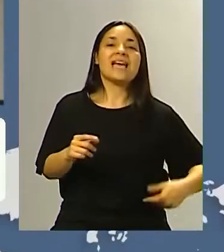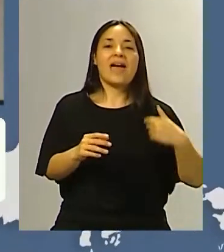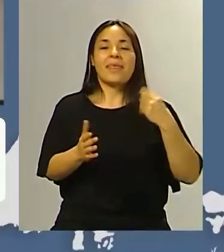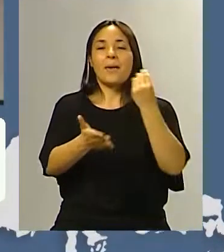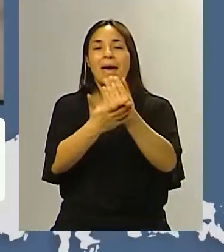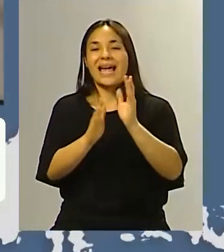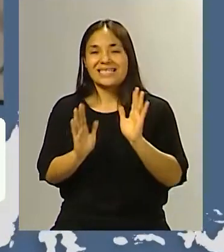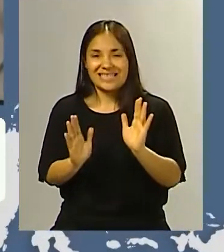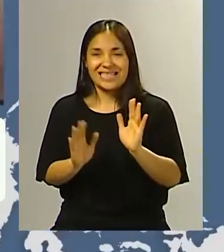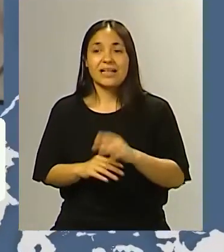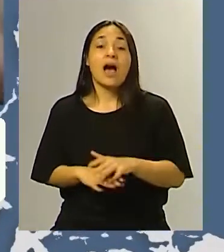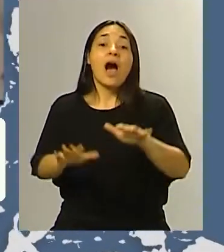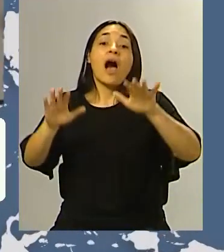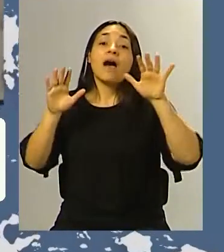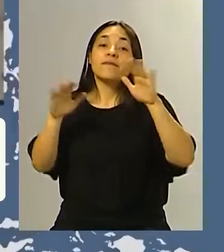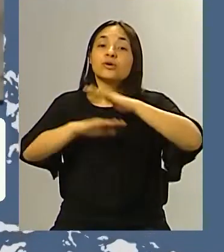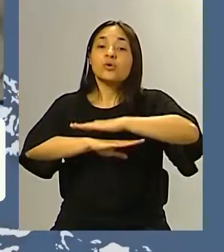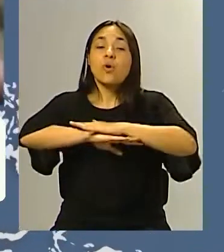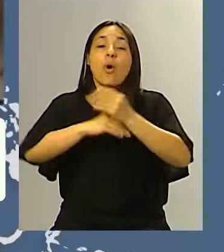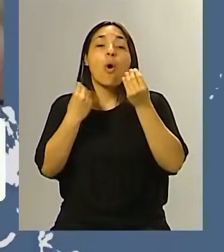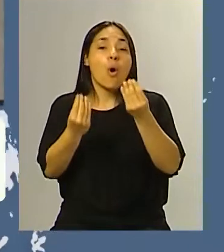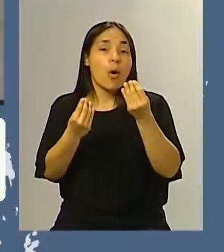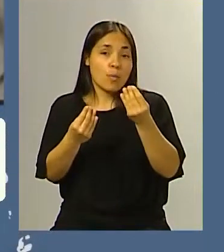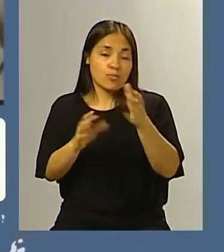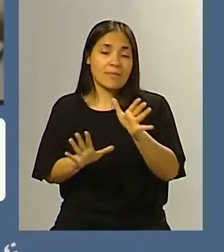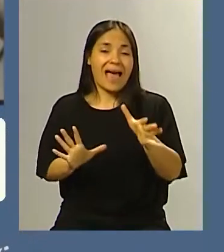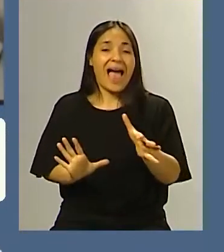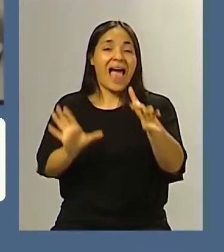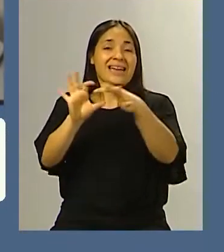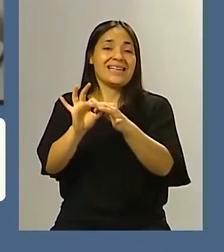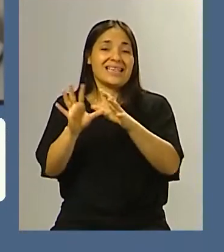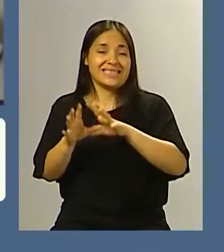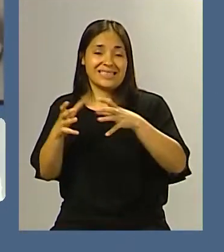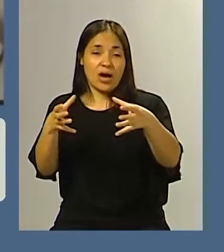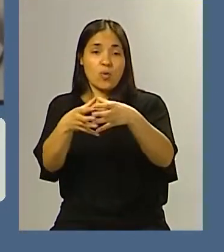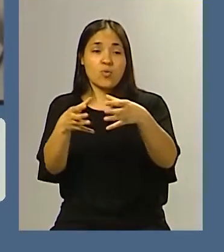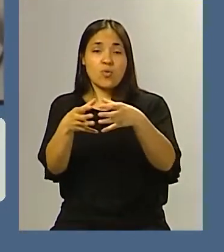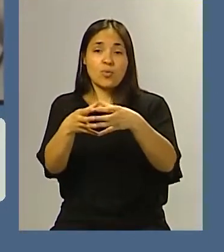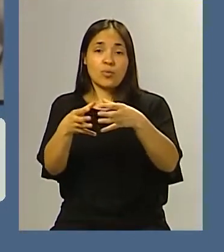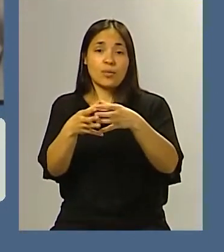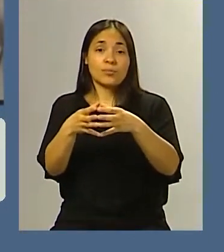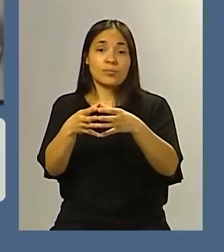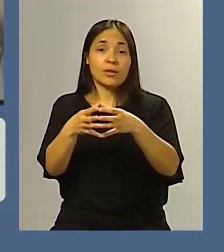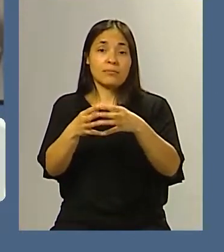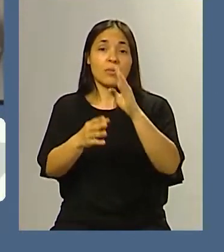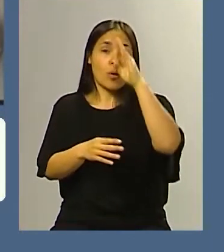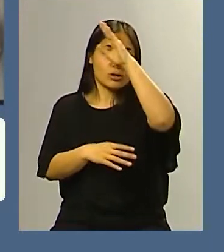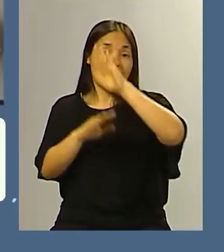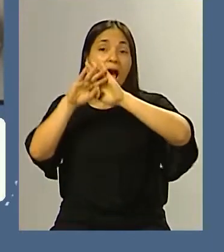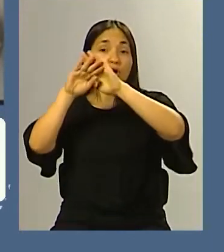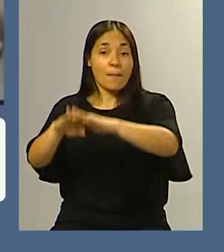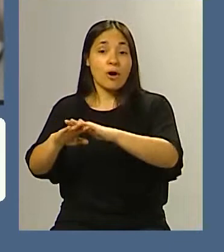Así que tendríamos que ver este comportamiento dentro de la alianza que apoyaba a Bolsonaro, cómo se va a